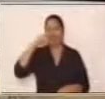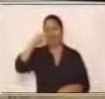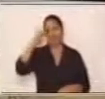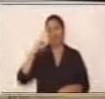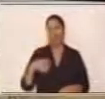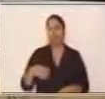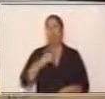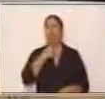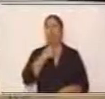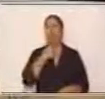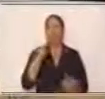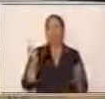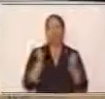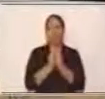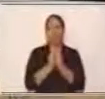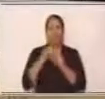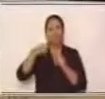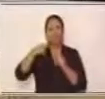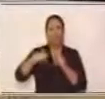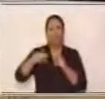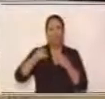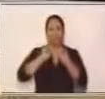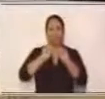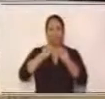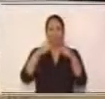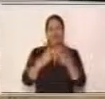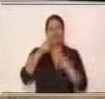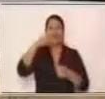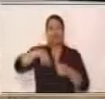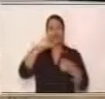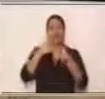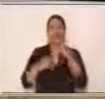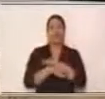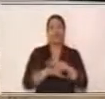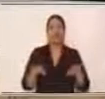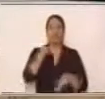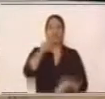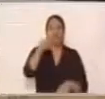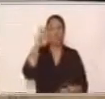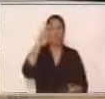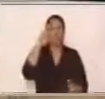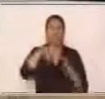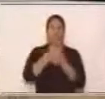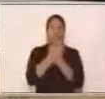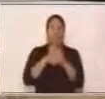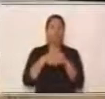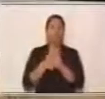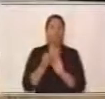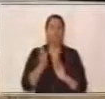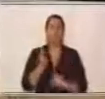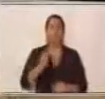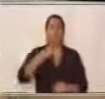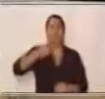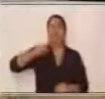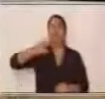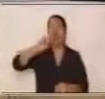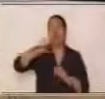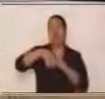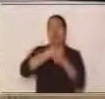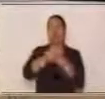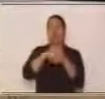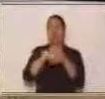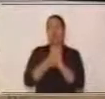acompañado. La clase ha terminado. Les recuerdo, lavarse las manos constantemente con agua y jabón.